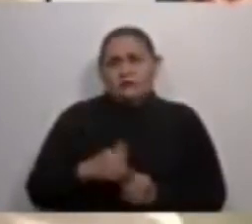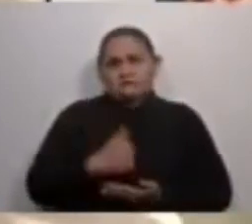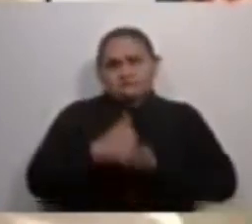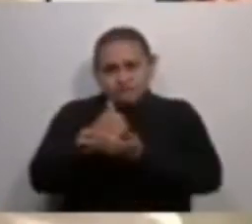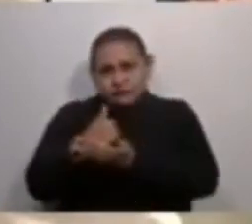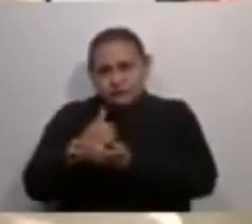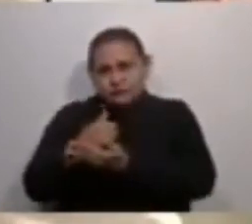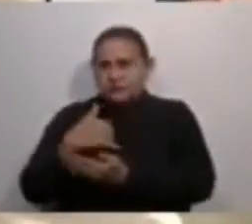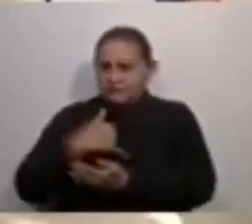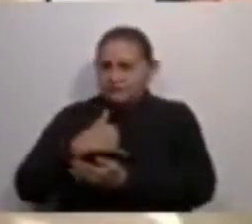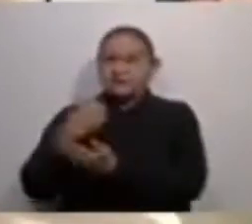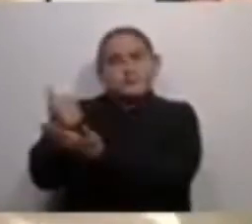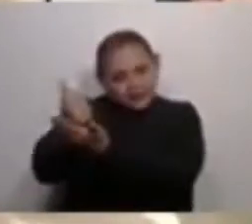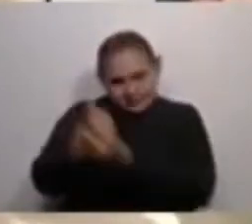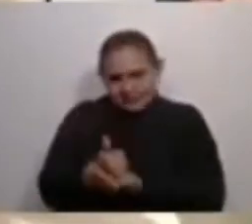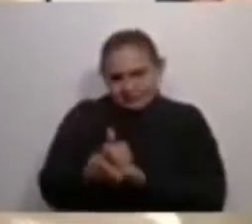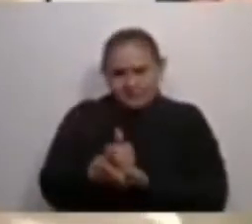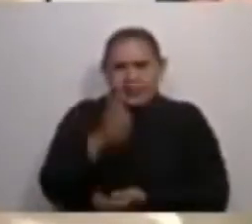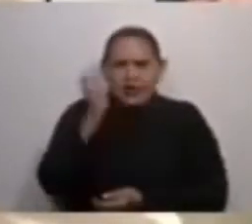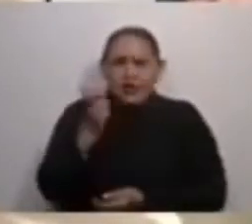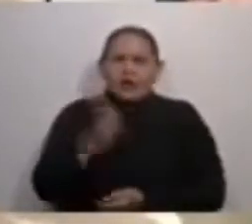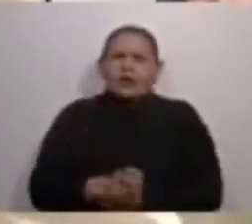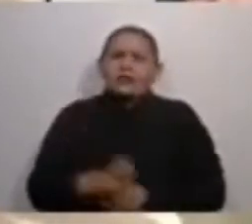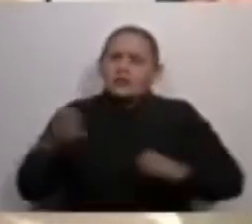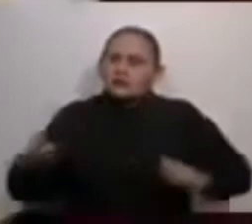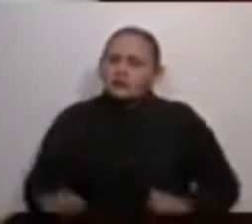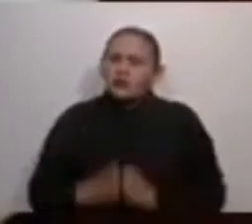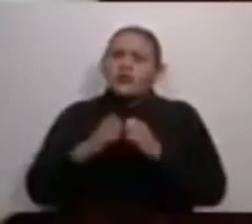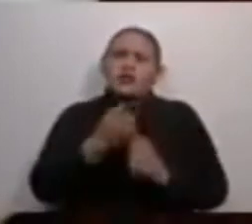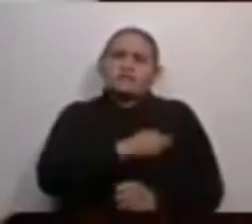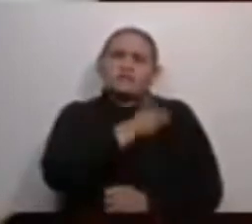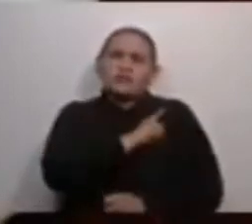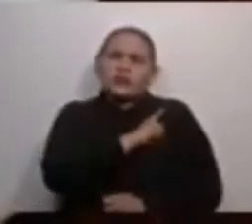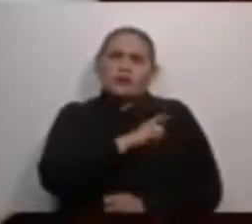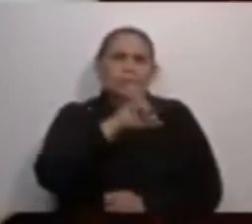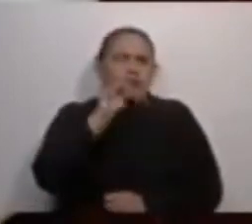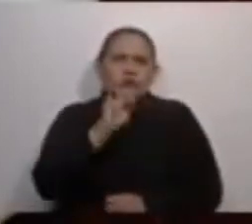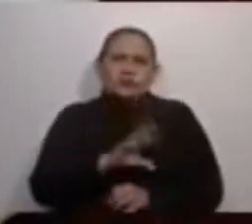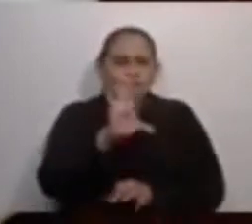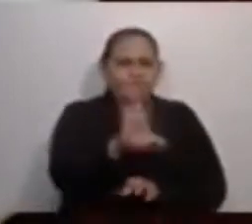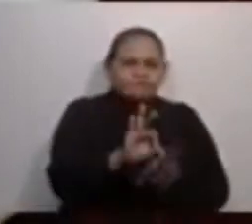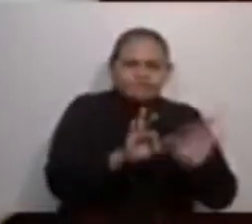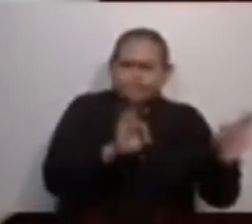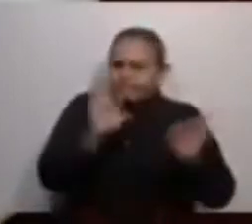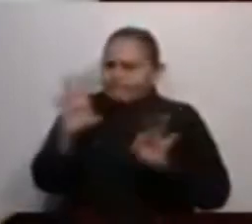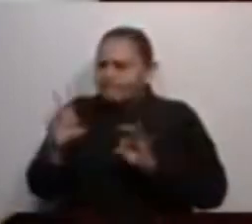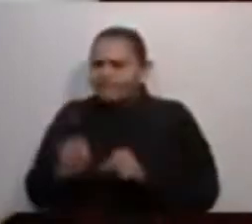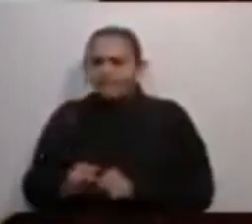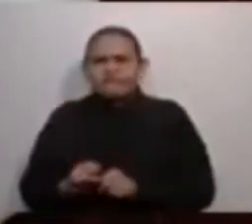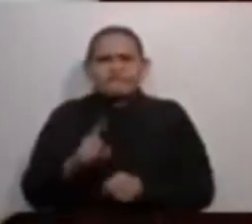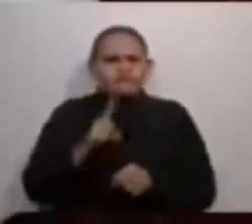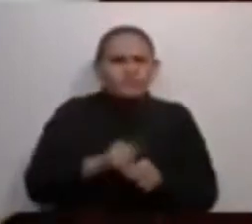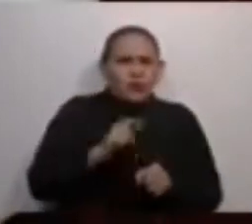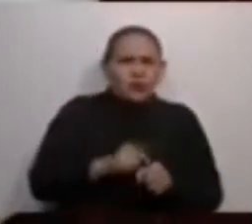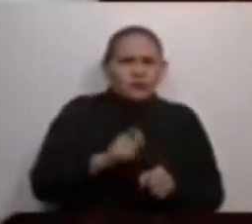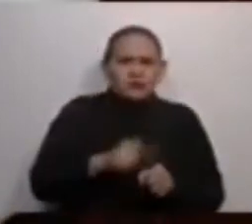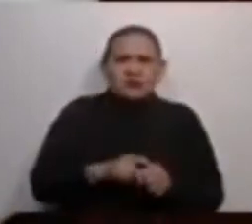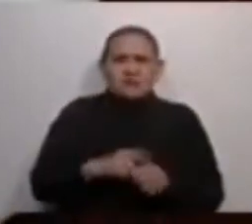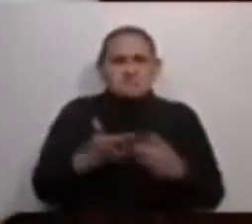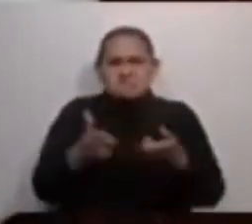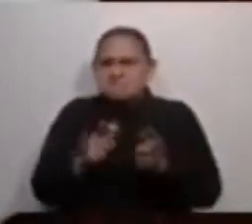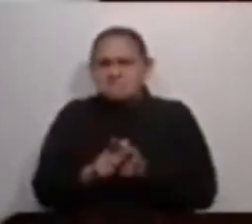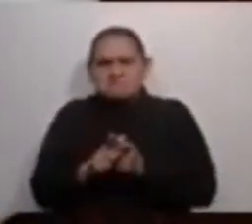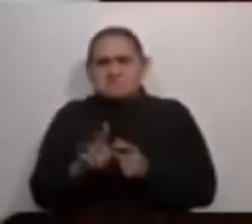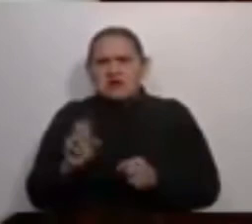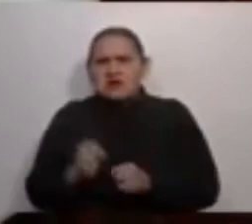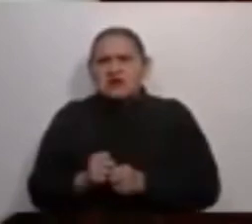conmigo. Esta contingencia de salud no selecciona partidos, ni liderazgos, ni razas,